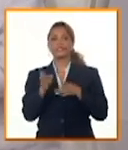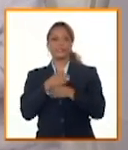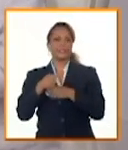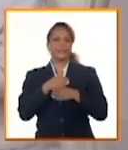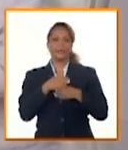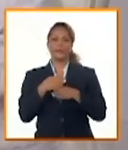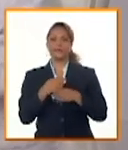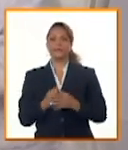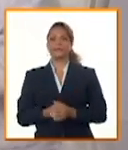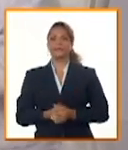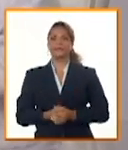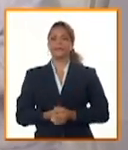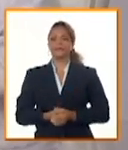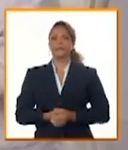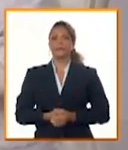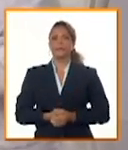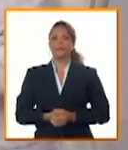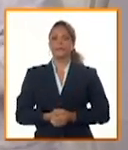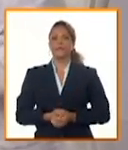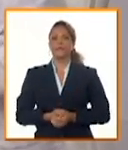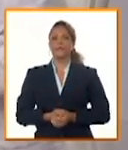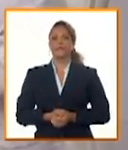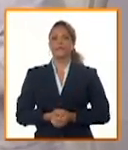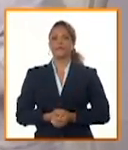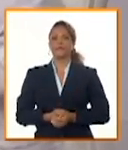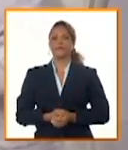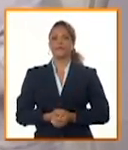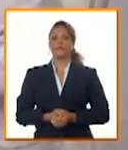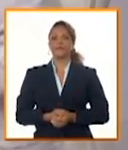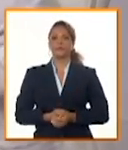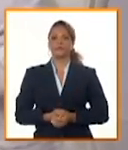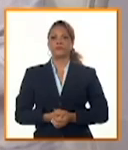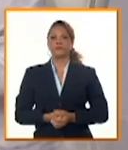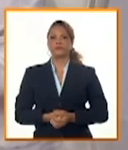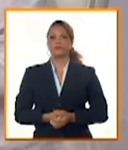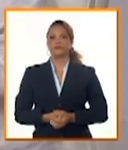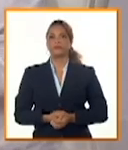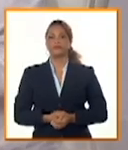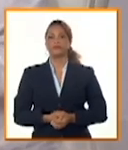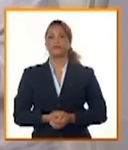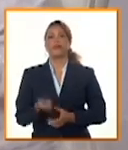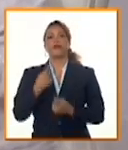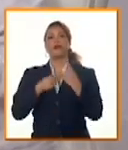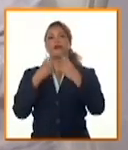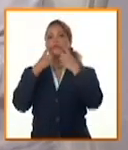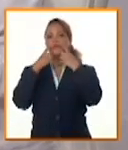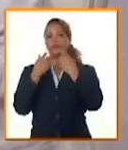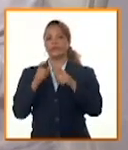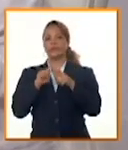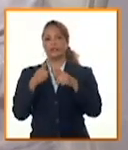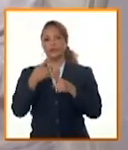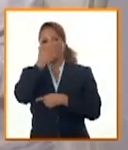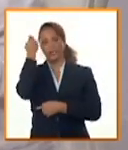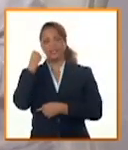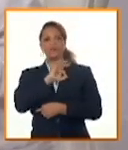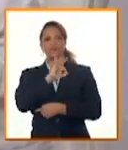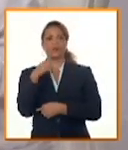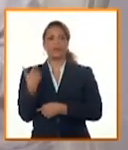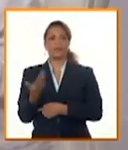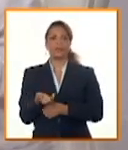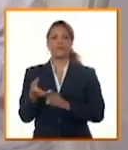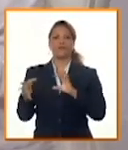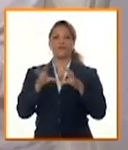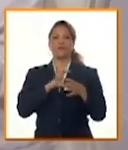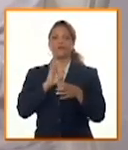con el efectivo no obstante y pasemos hacia Bueno un aspecto muy importante que nosotros nos olvidamos nunca los mecanismos